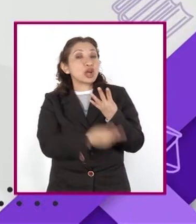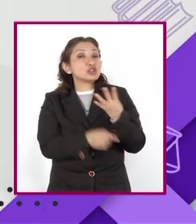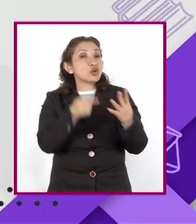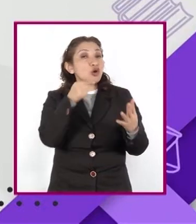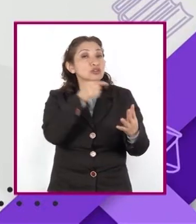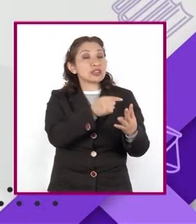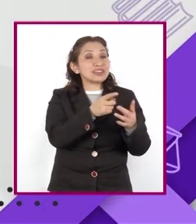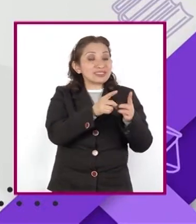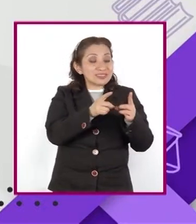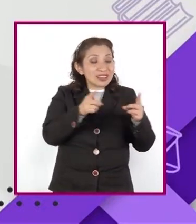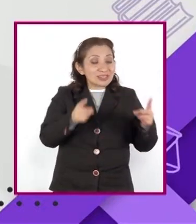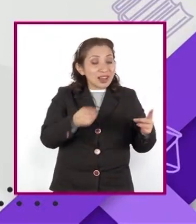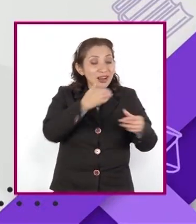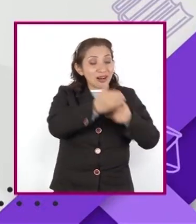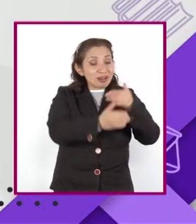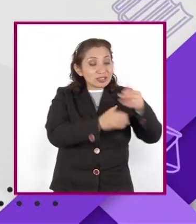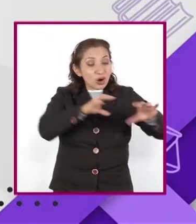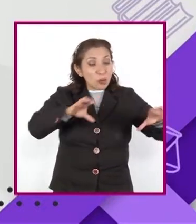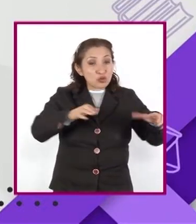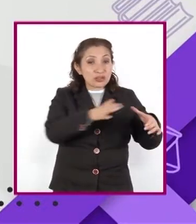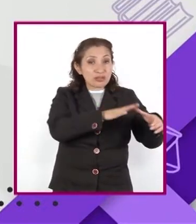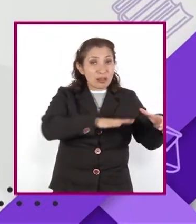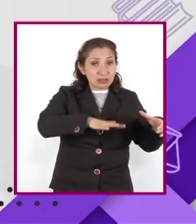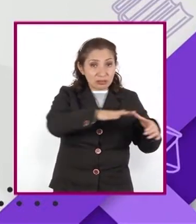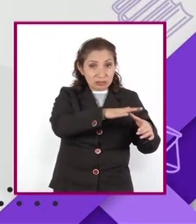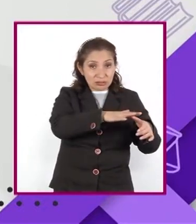proyectos de desarrollo de las comunidades.